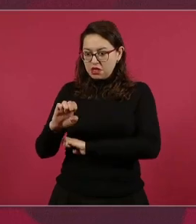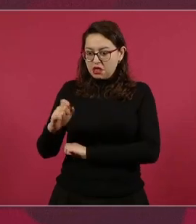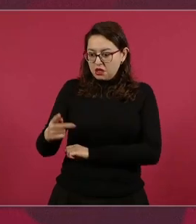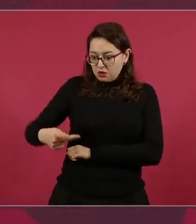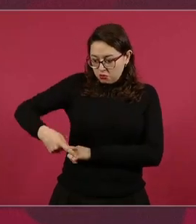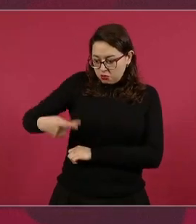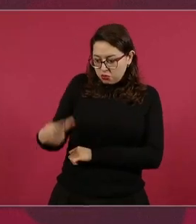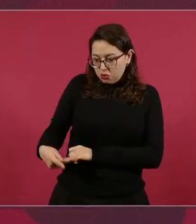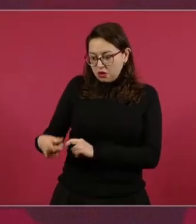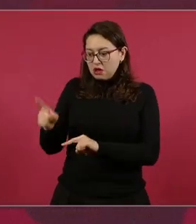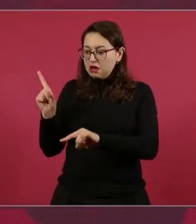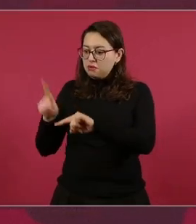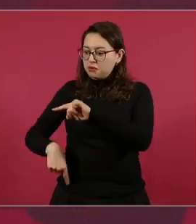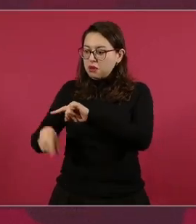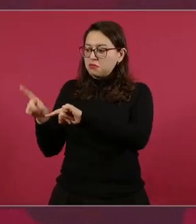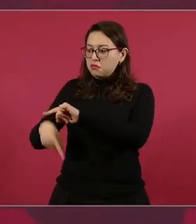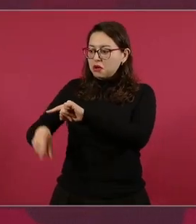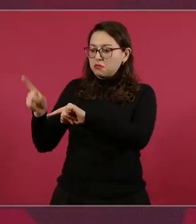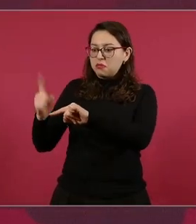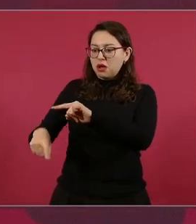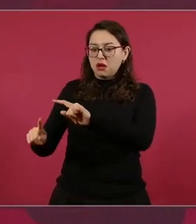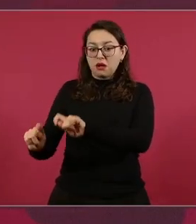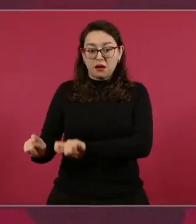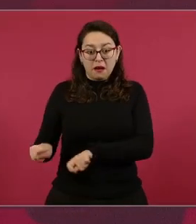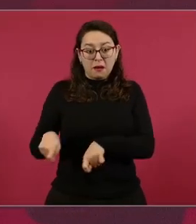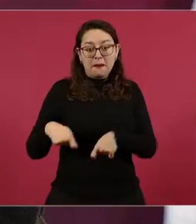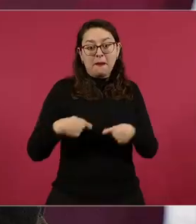a manos de particulares,